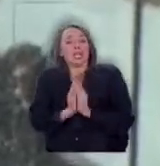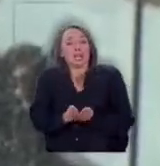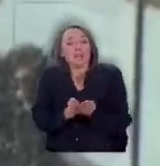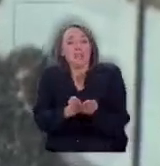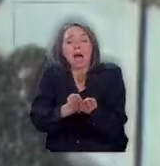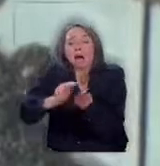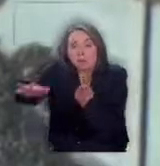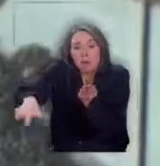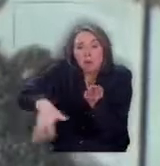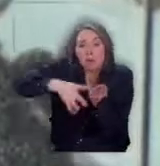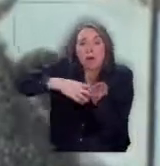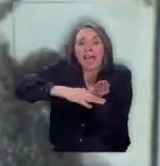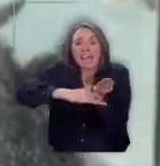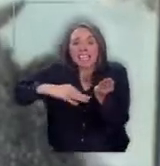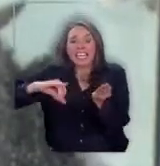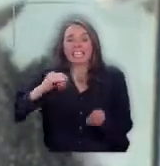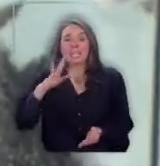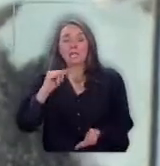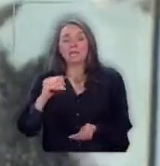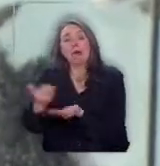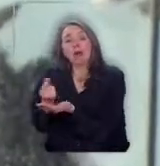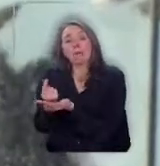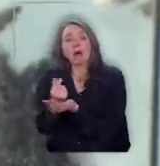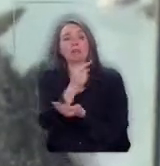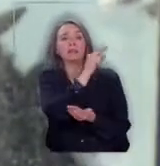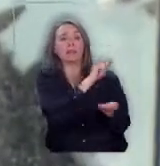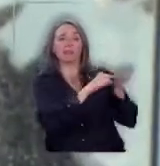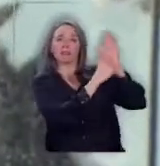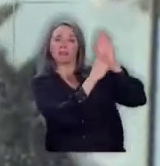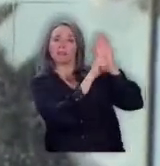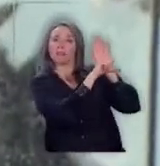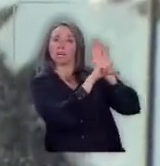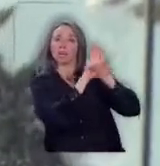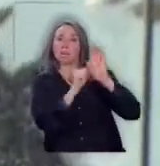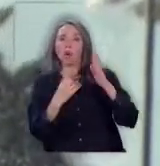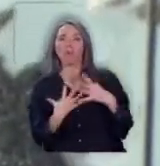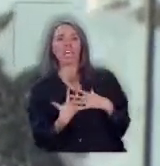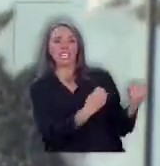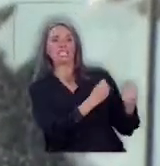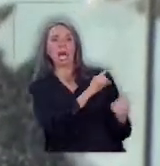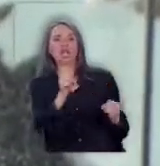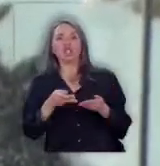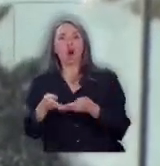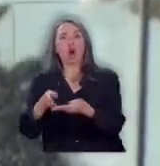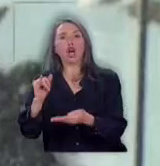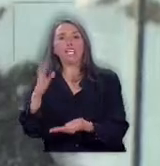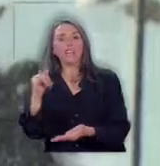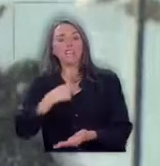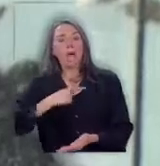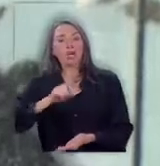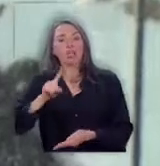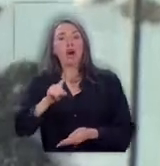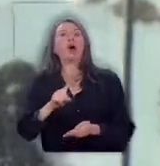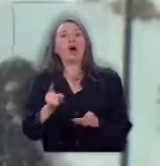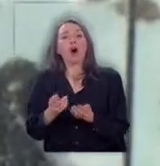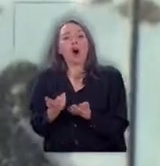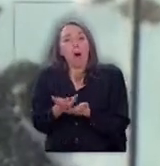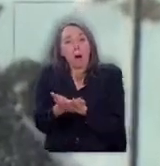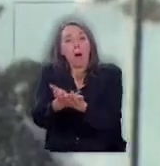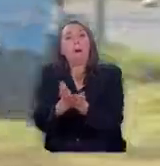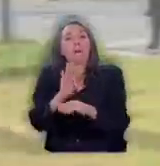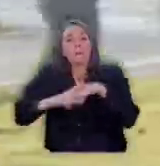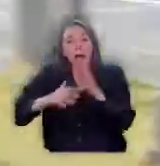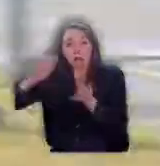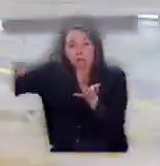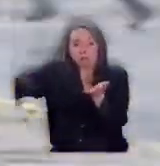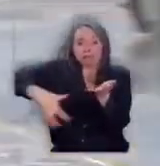ganando sus Luca y sin embargo estos compadres hoy día los ponen en jaque de que la pueden quitarla y pesarla con un arte privativo que es el arrastre y